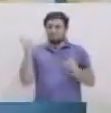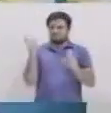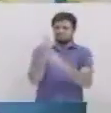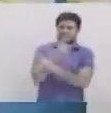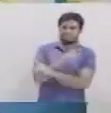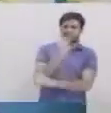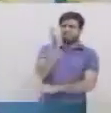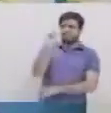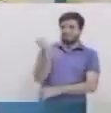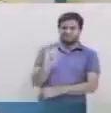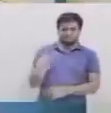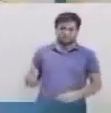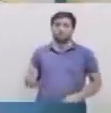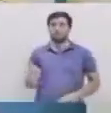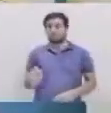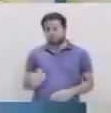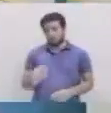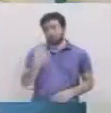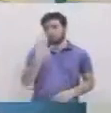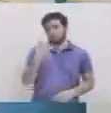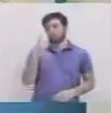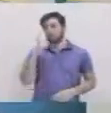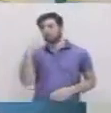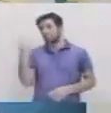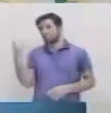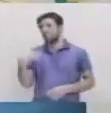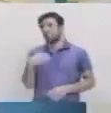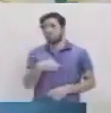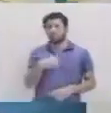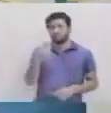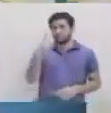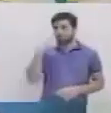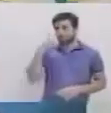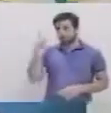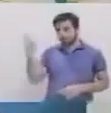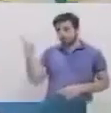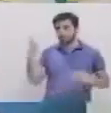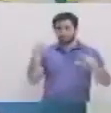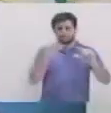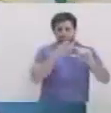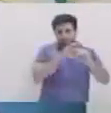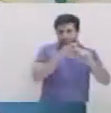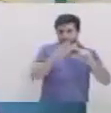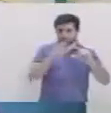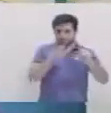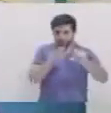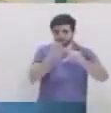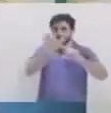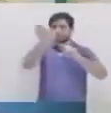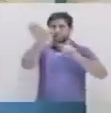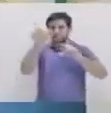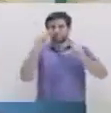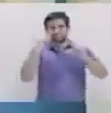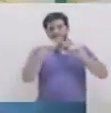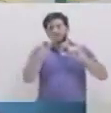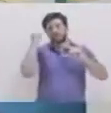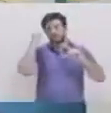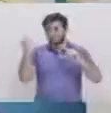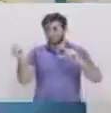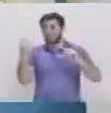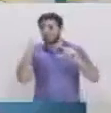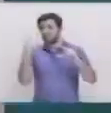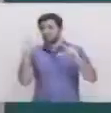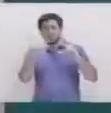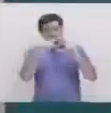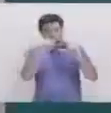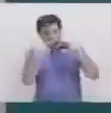Entonces vamos a leer ahora nuestra visualización. Tenemos aquí nuestra rampa